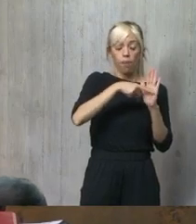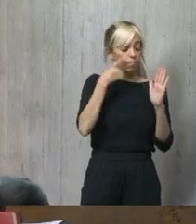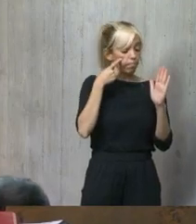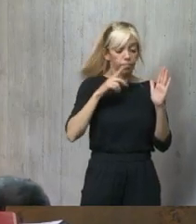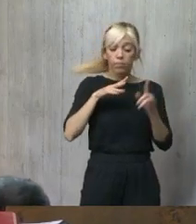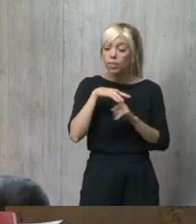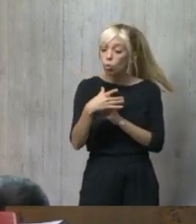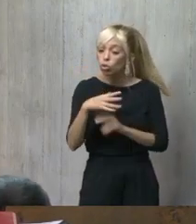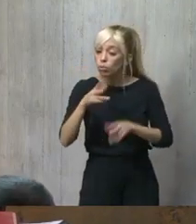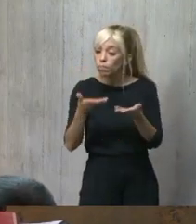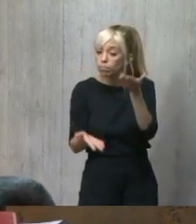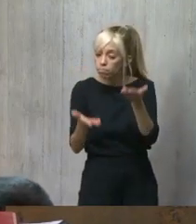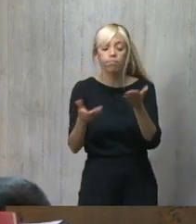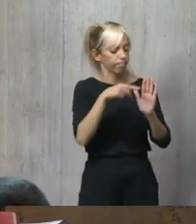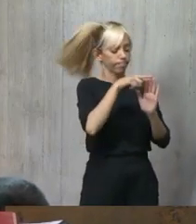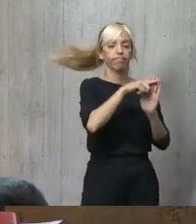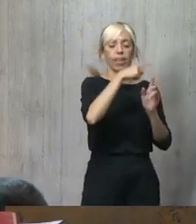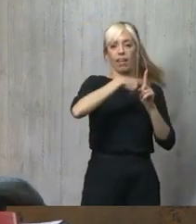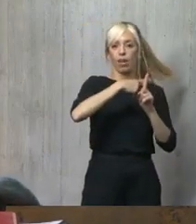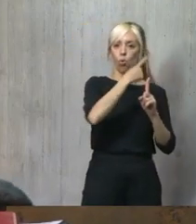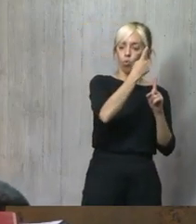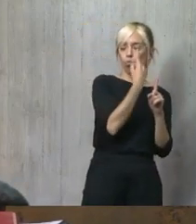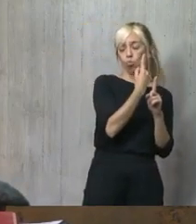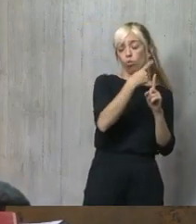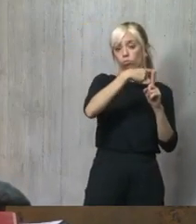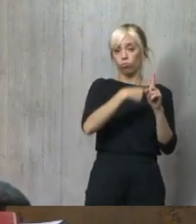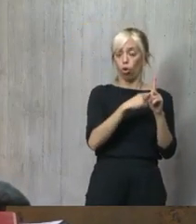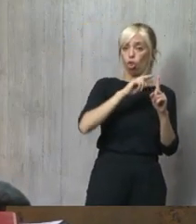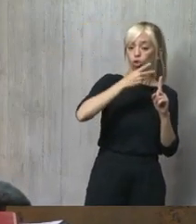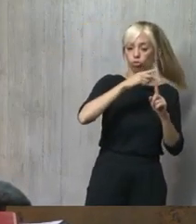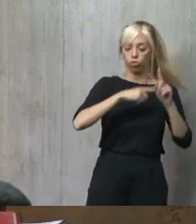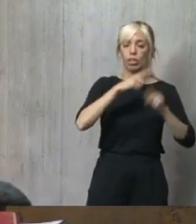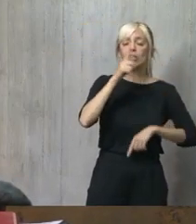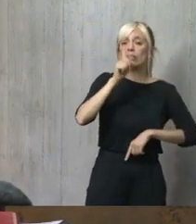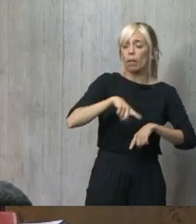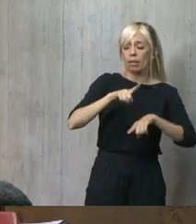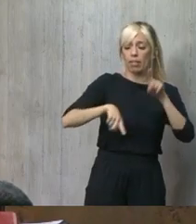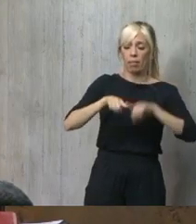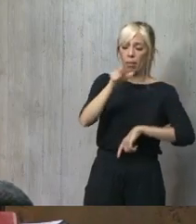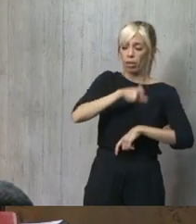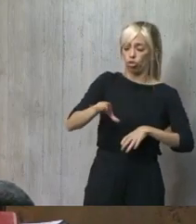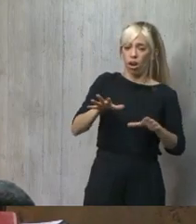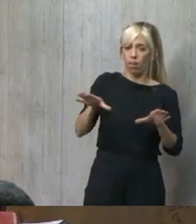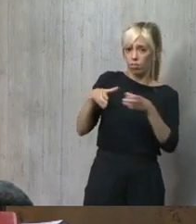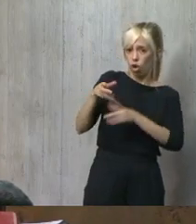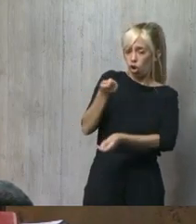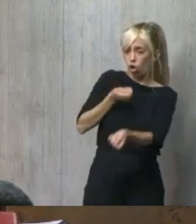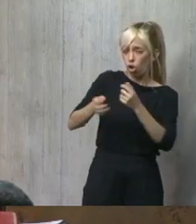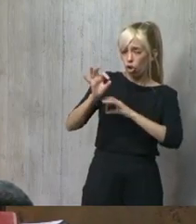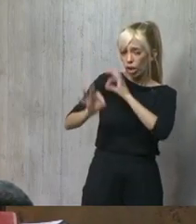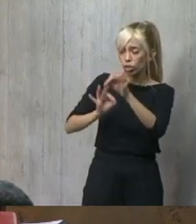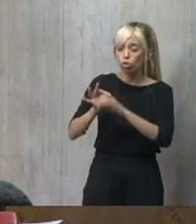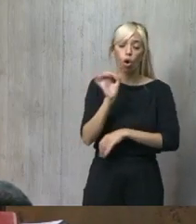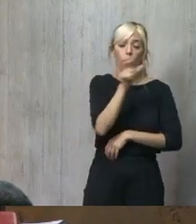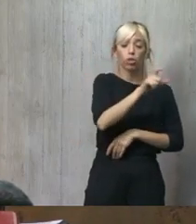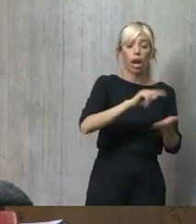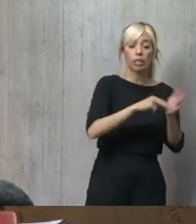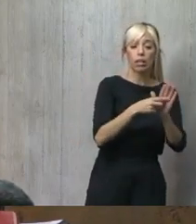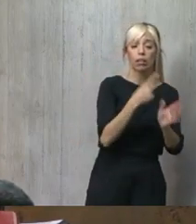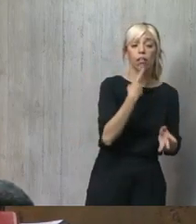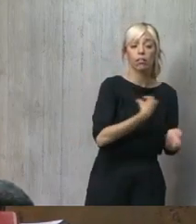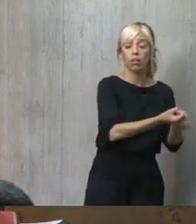2. No es solo la situación del incendio, es también la necesidad de medios, la propia organización, lo que sugiera la dirección técnica.